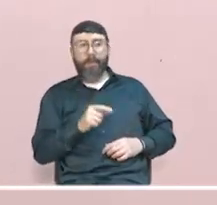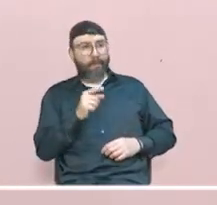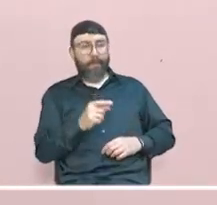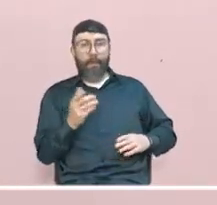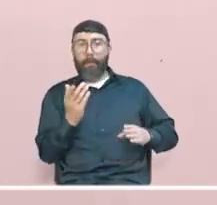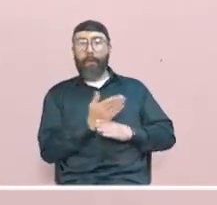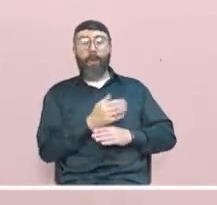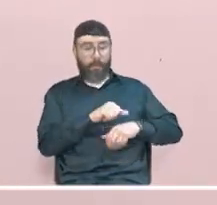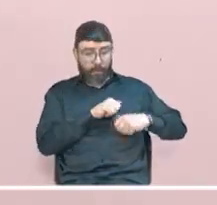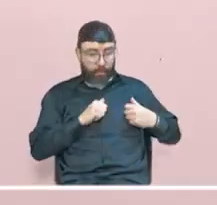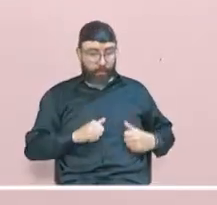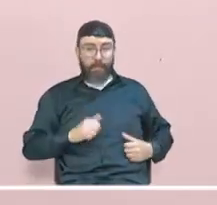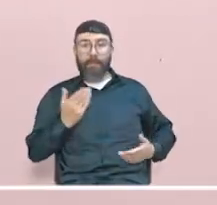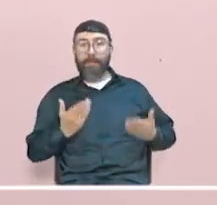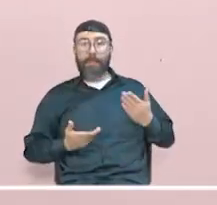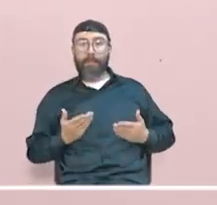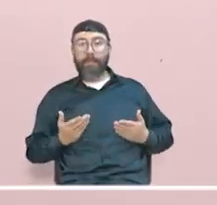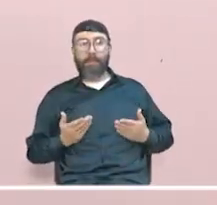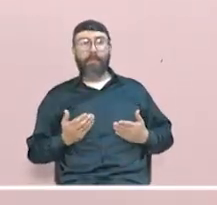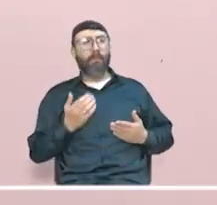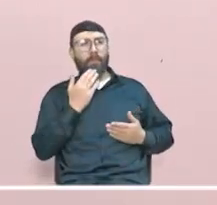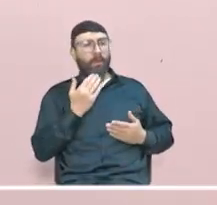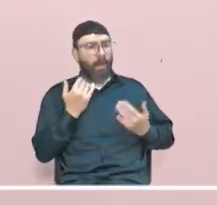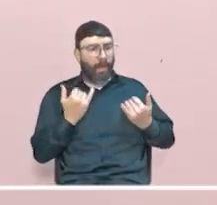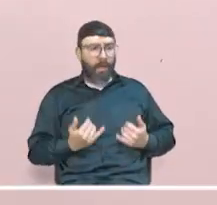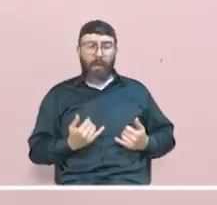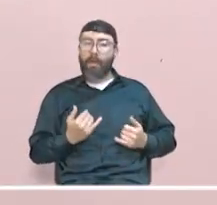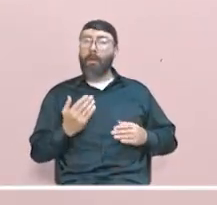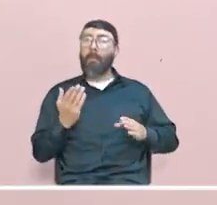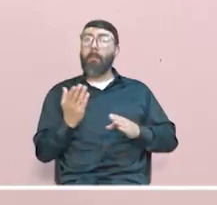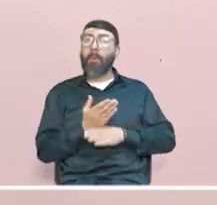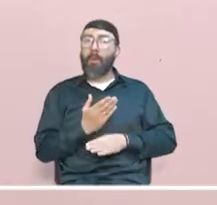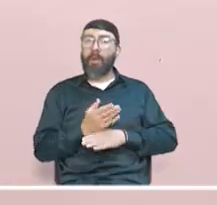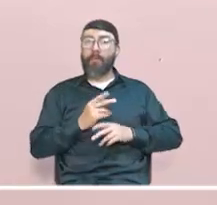Uh-huh. Hoy en día pues también problemas pulmonares. Uh-huh.